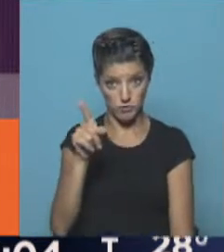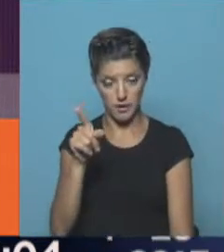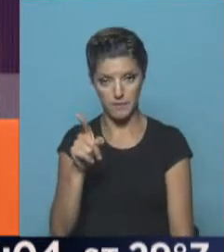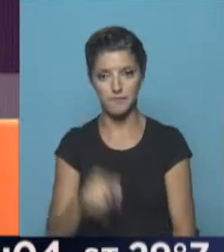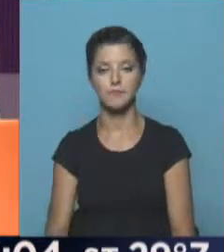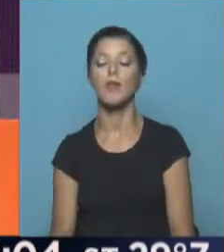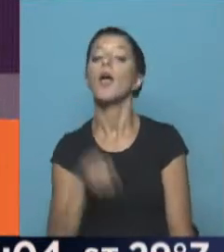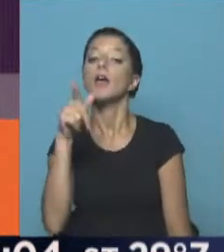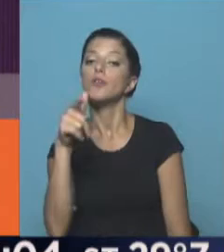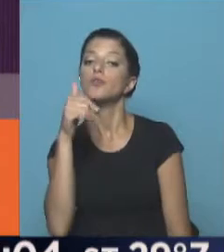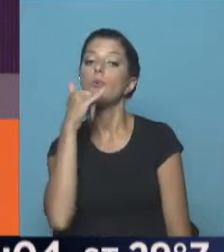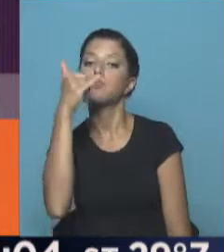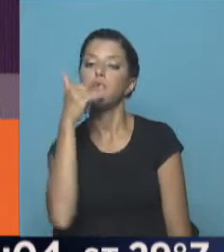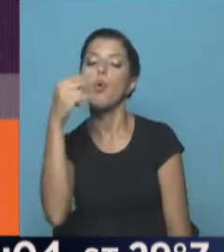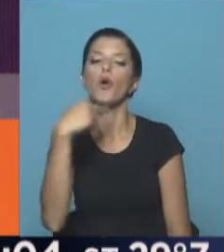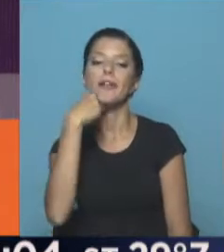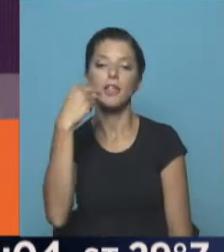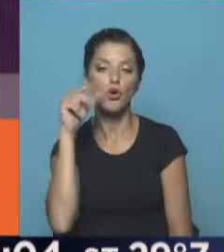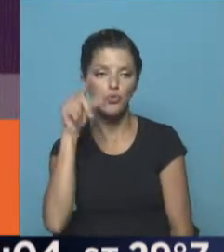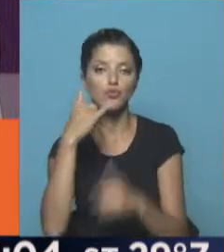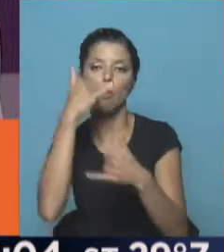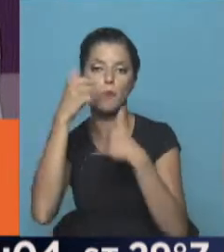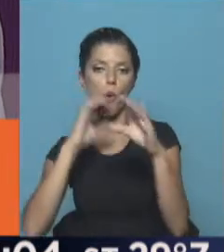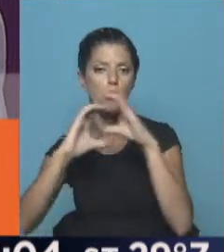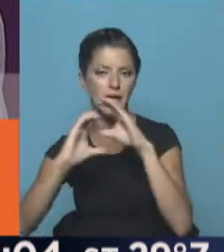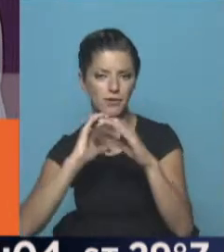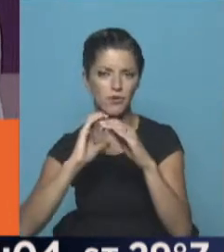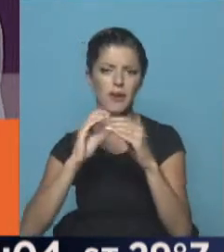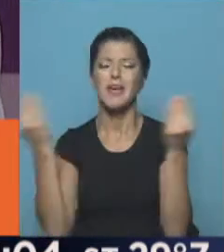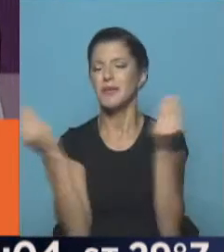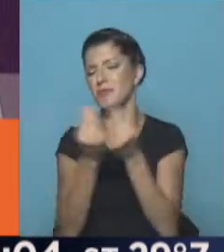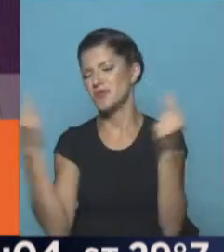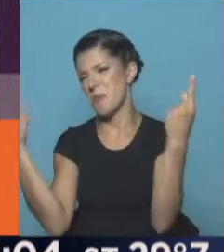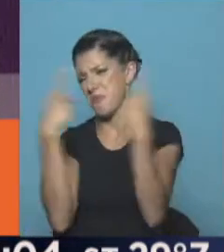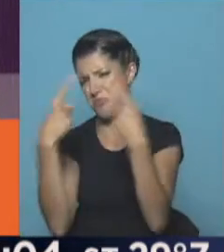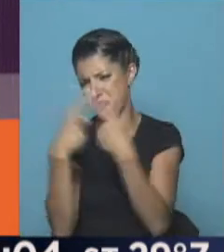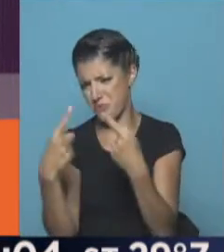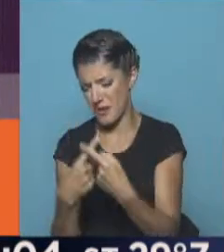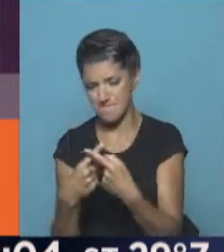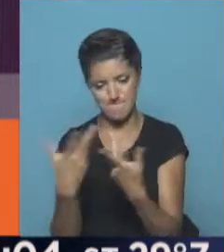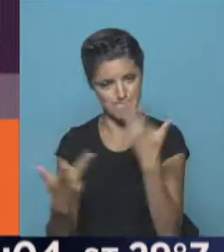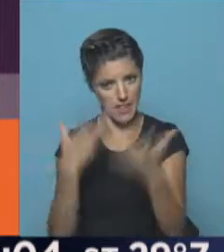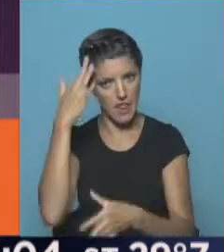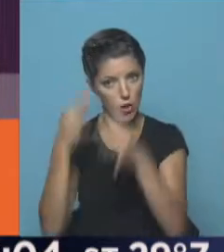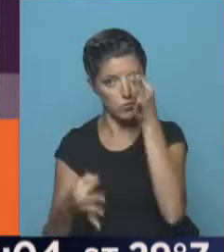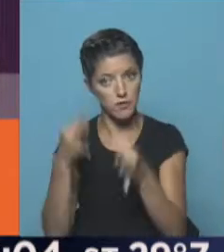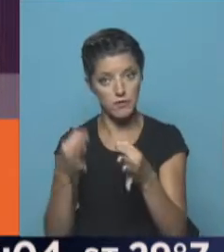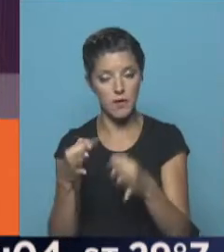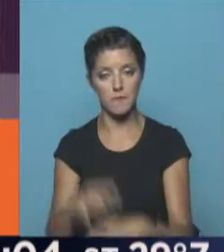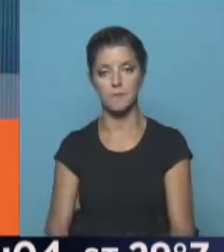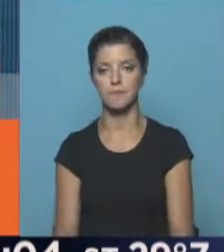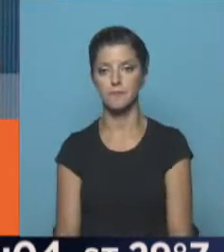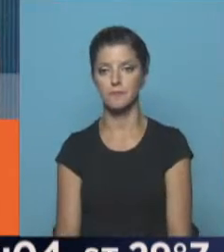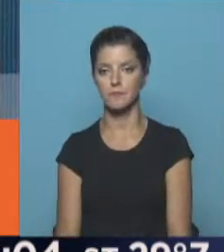telefónicas con su propio hijo y toda una serie de arbitrariedades judiciales que colocaron